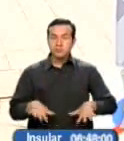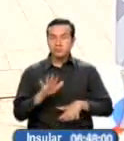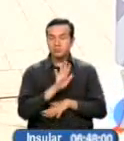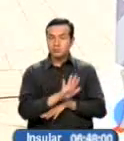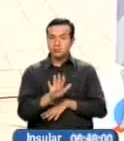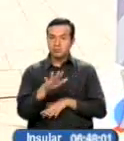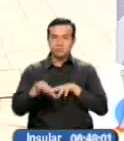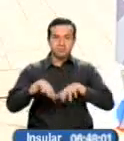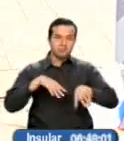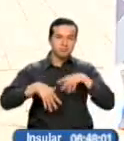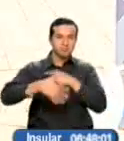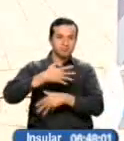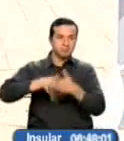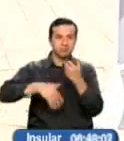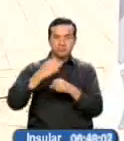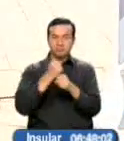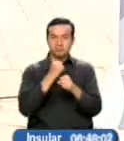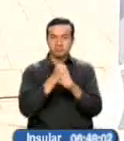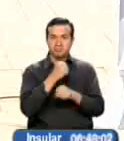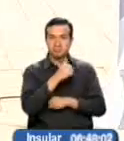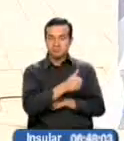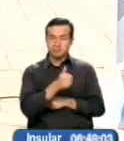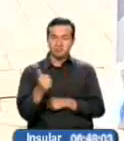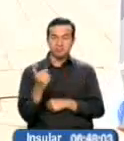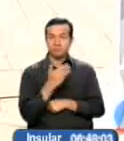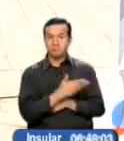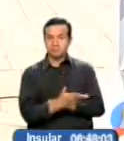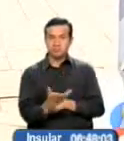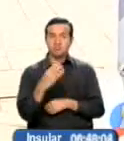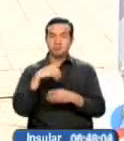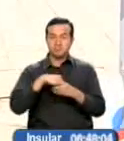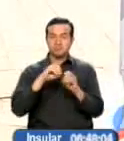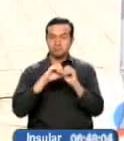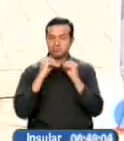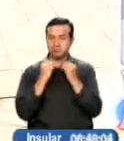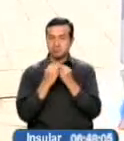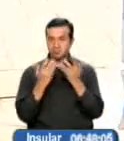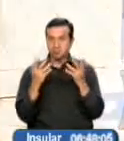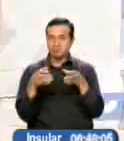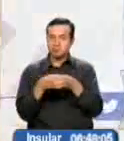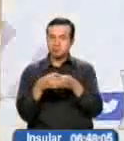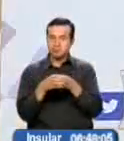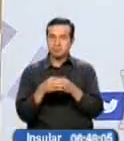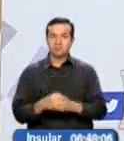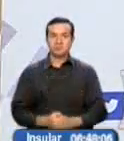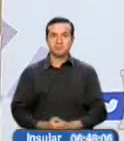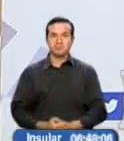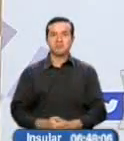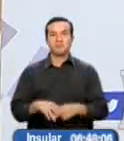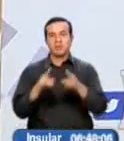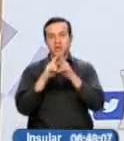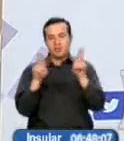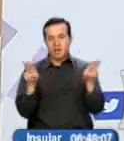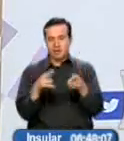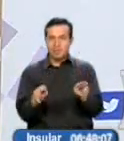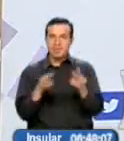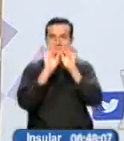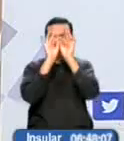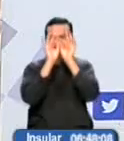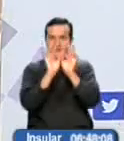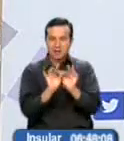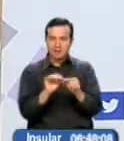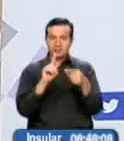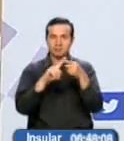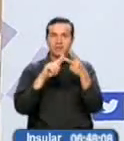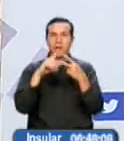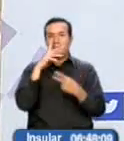y dinamizar un poco el trabajo que ellos vienen realizando dentro de sus organizaciones, sus asociaciones. Adornos navideños, vemos también el